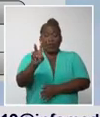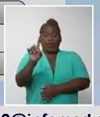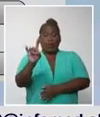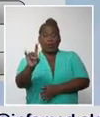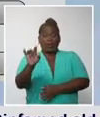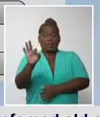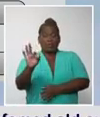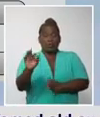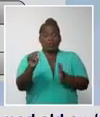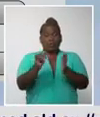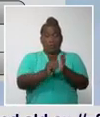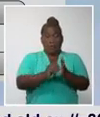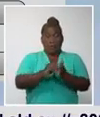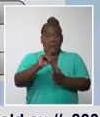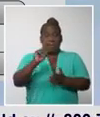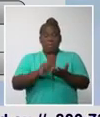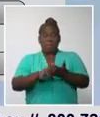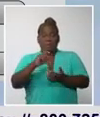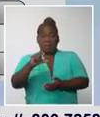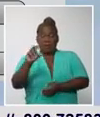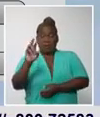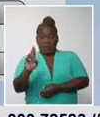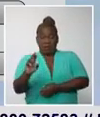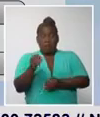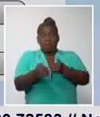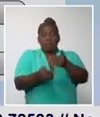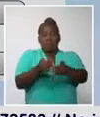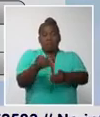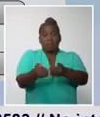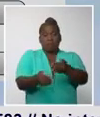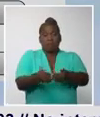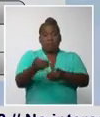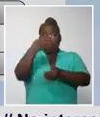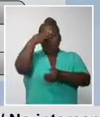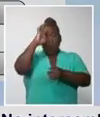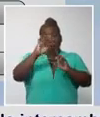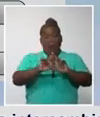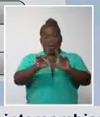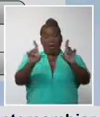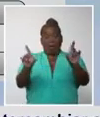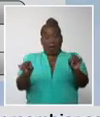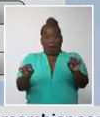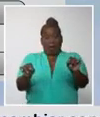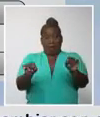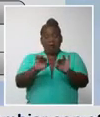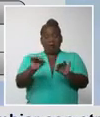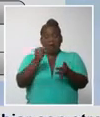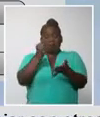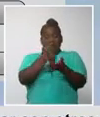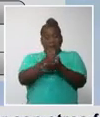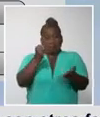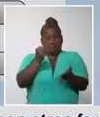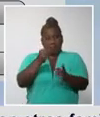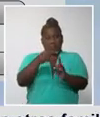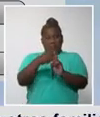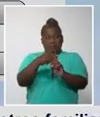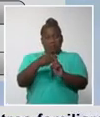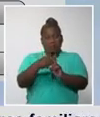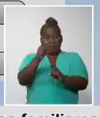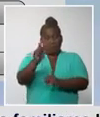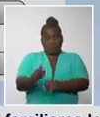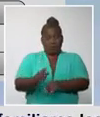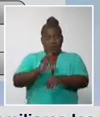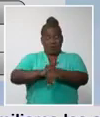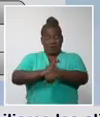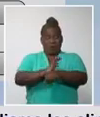3.298.208 PCR se han procesado en nuestro país para el diagnóstico de la enfermedad. Y se han diagnosticado